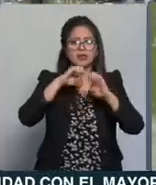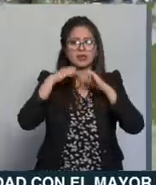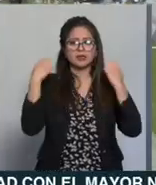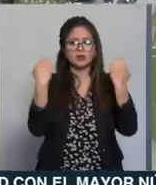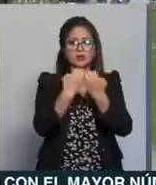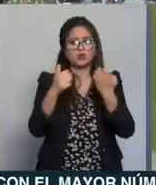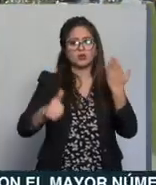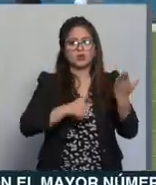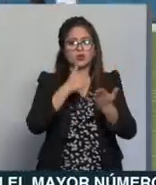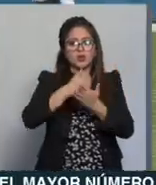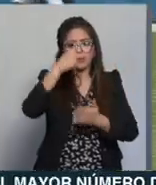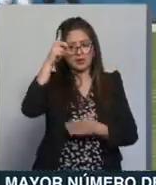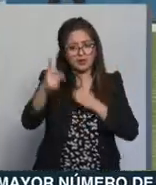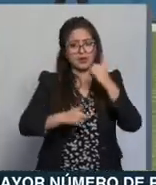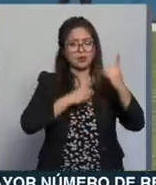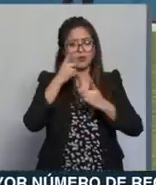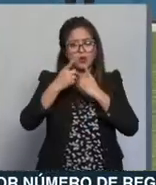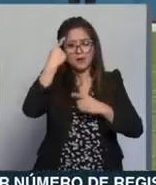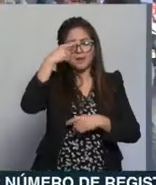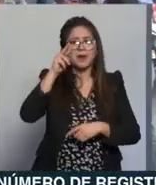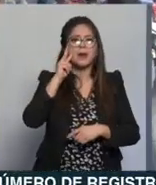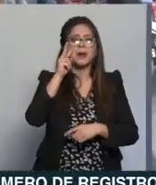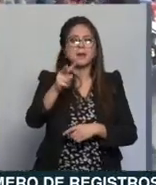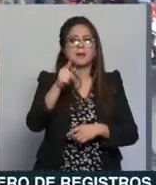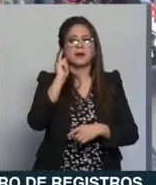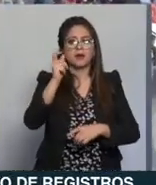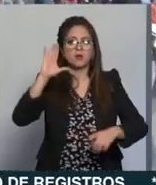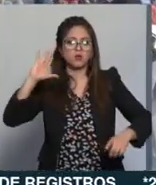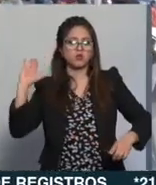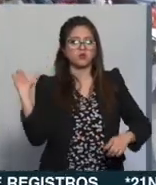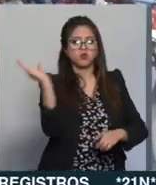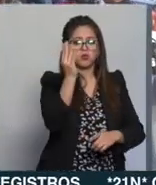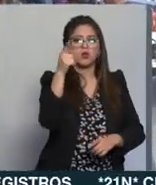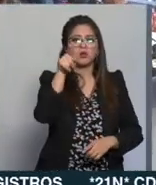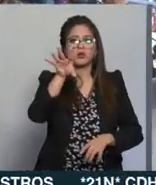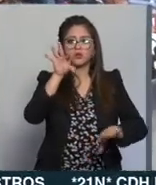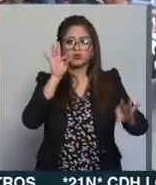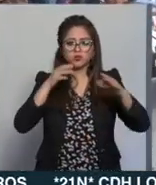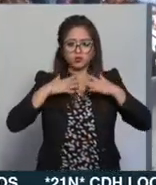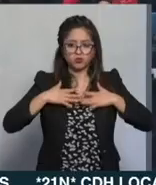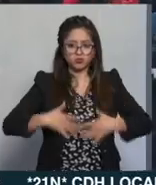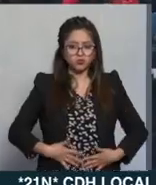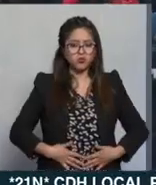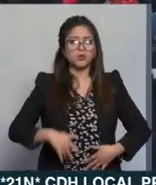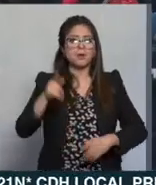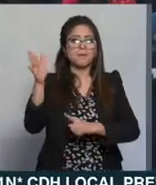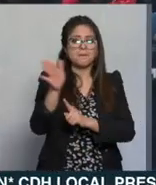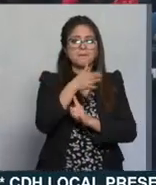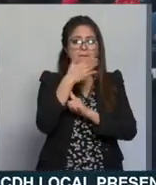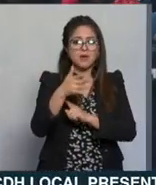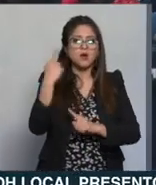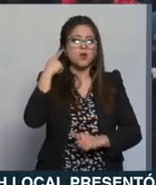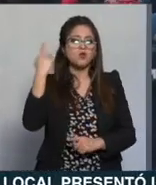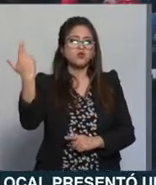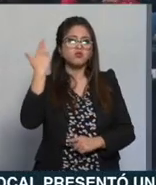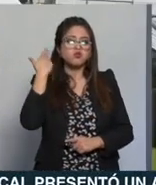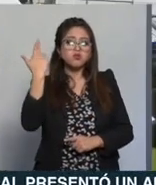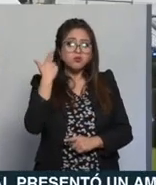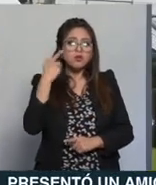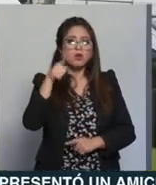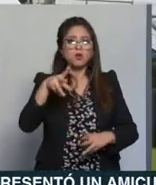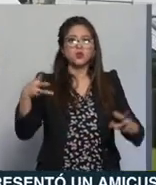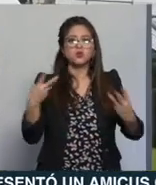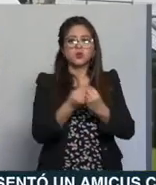Deportes para vivir la pasión del fútbol americano. Con el jersey de sus equipos, banderas y la batucada, se hicieron presentes